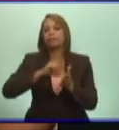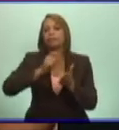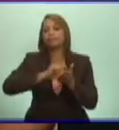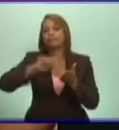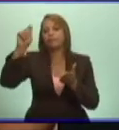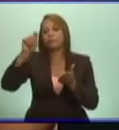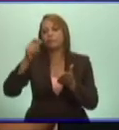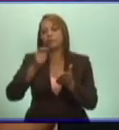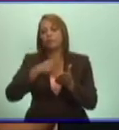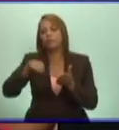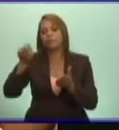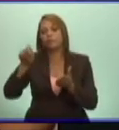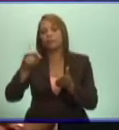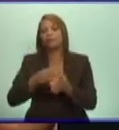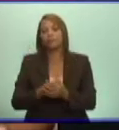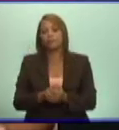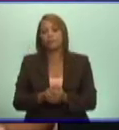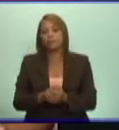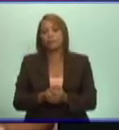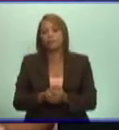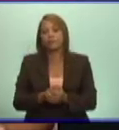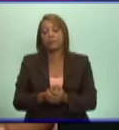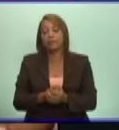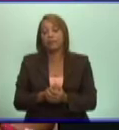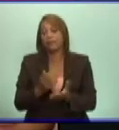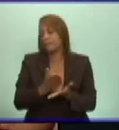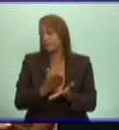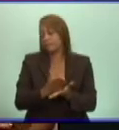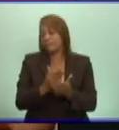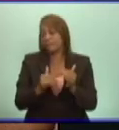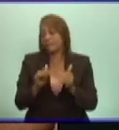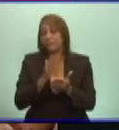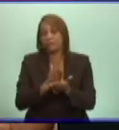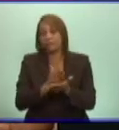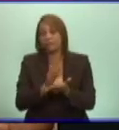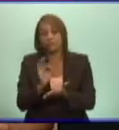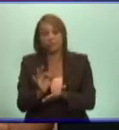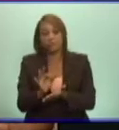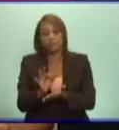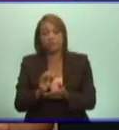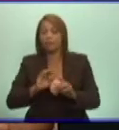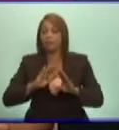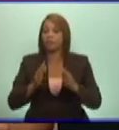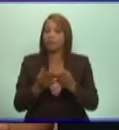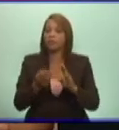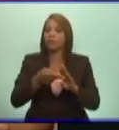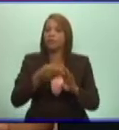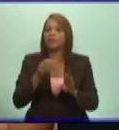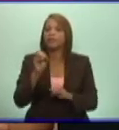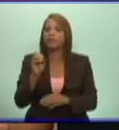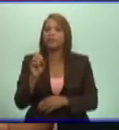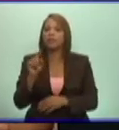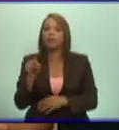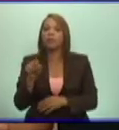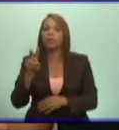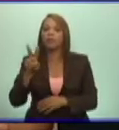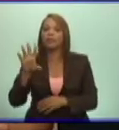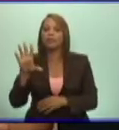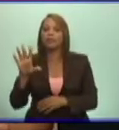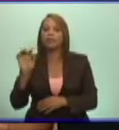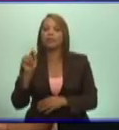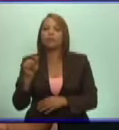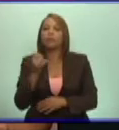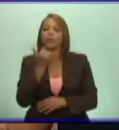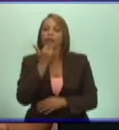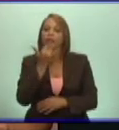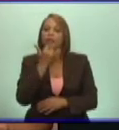el descuento ortográfico en nuestro nivel educativo, tanto para todas las asignaturas, es de 0,25 por cada error